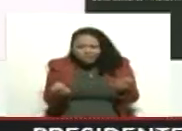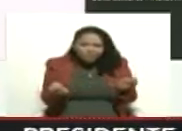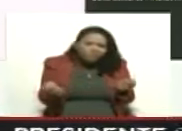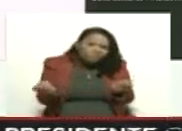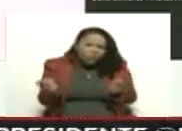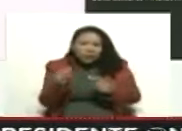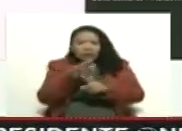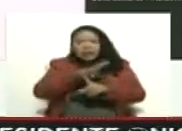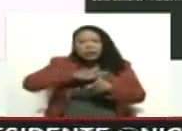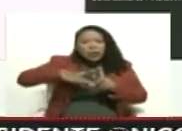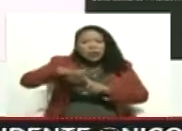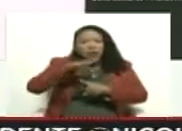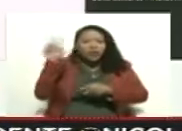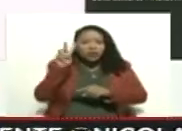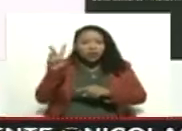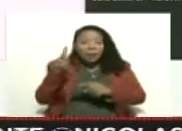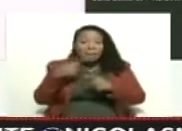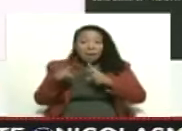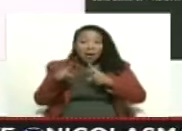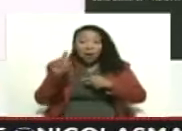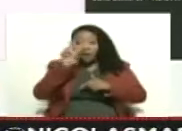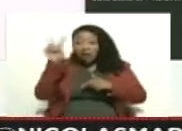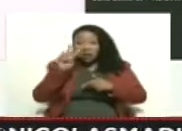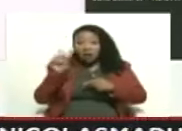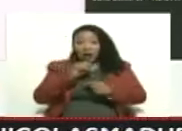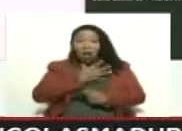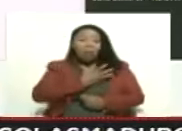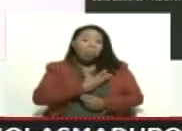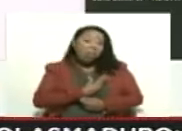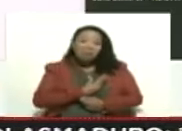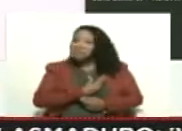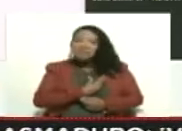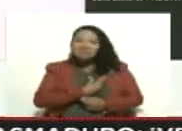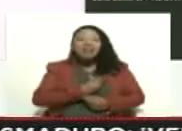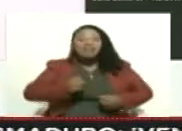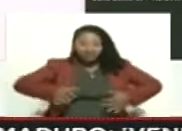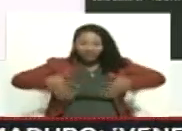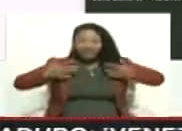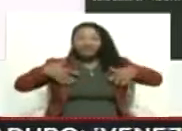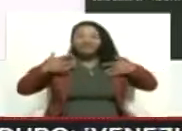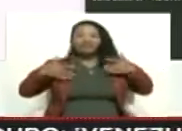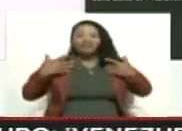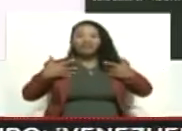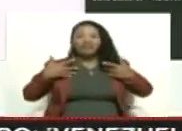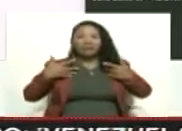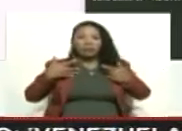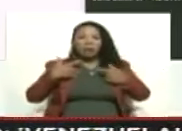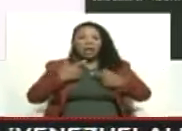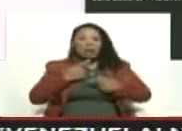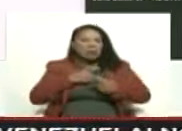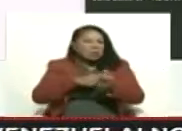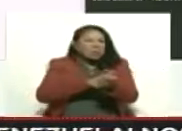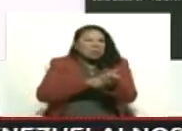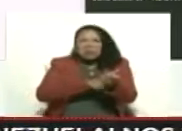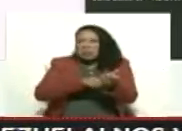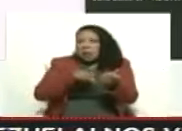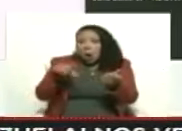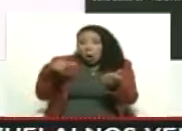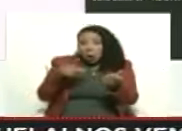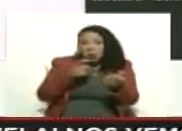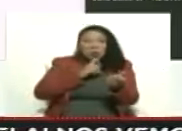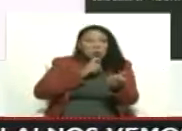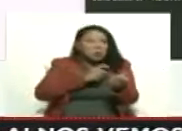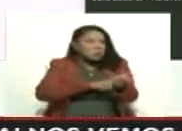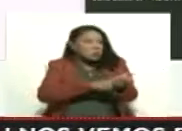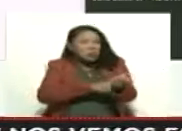país pero la alegría del venezolano no se pierde nunca y las amarguras se la dejamos a otro